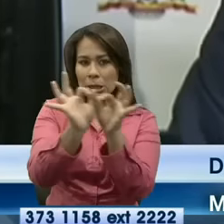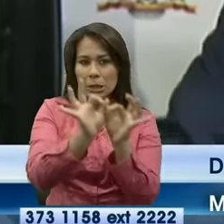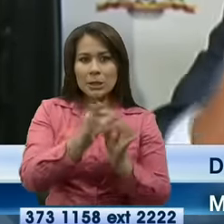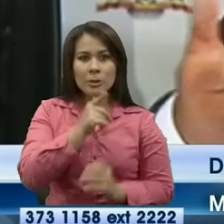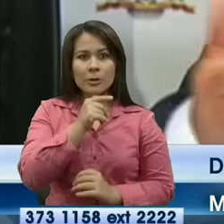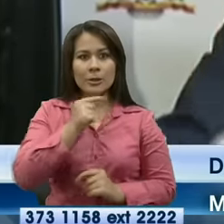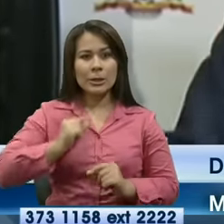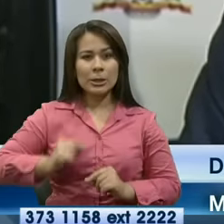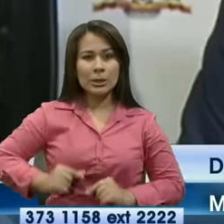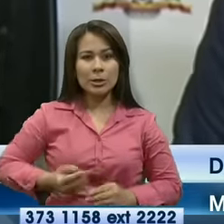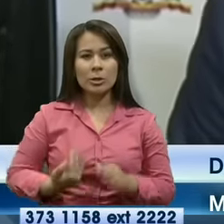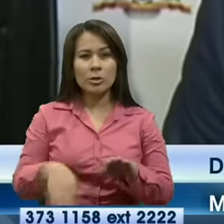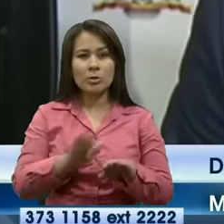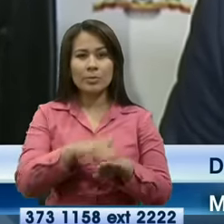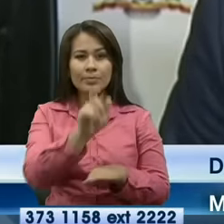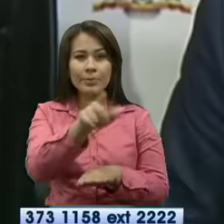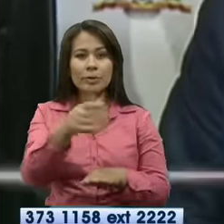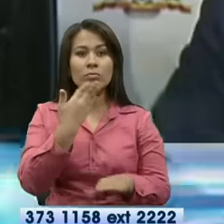realiza también